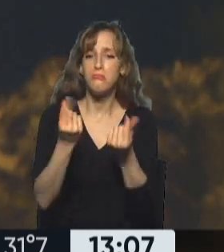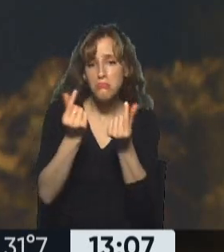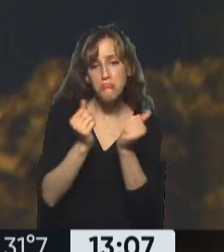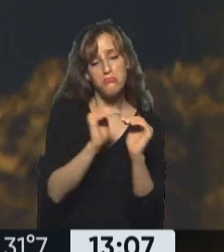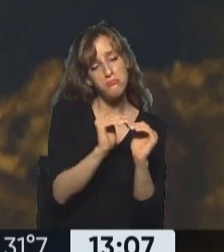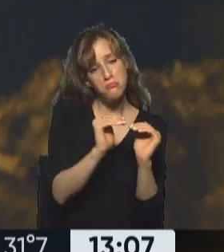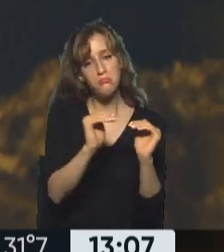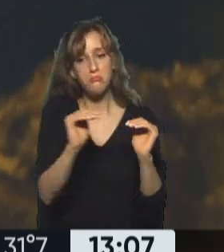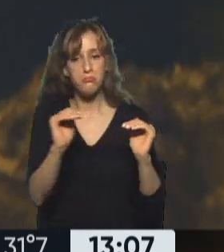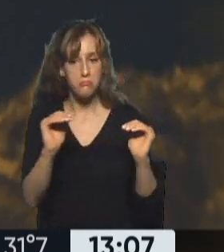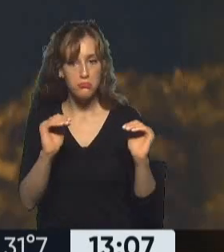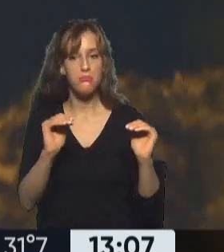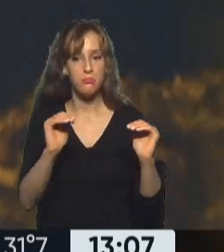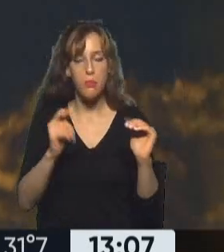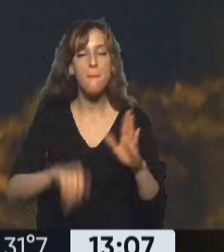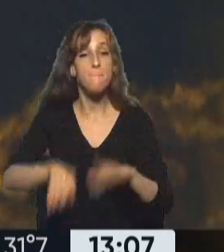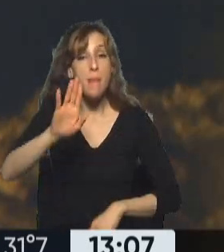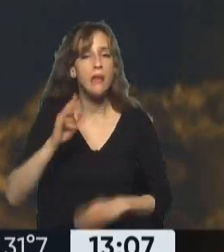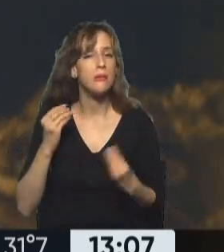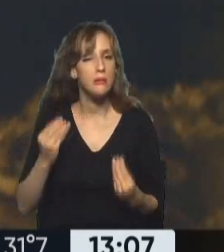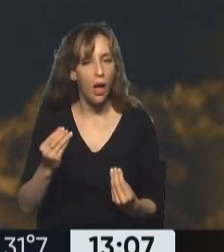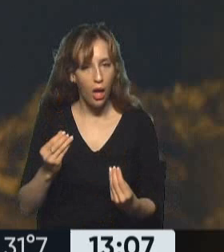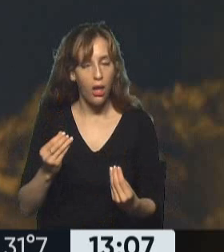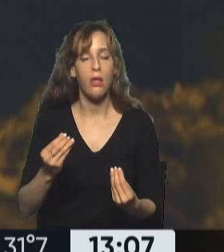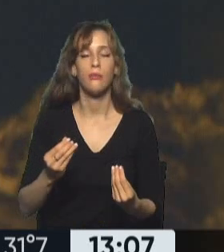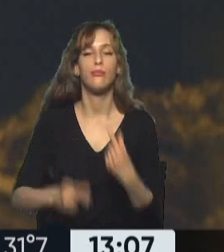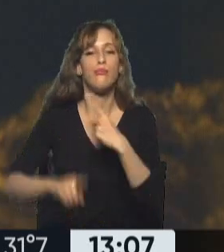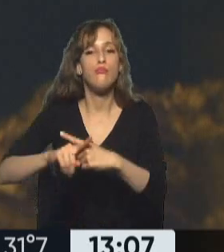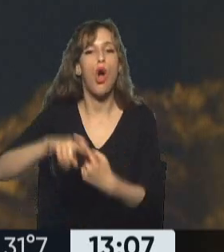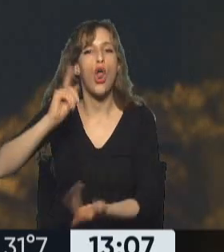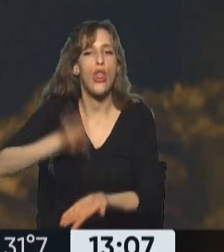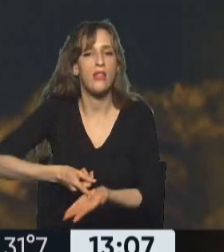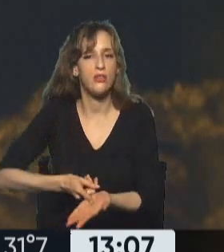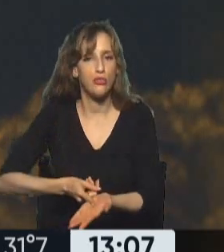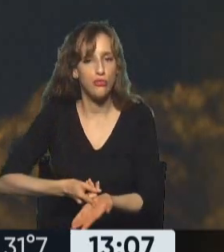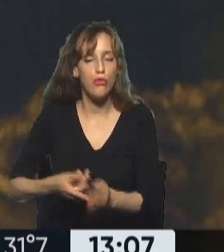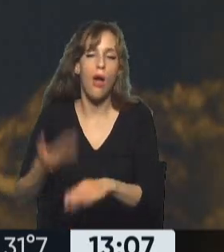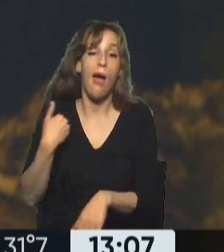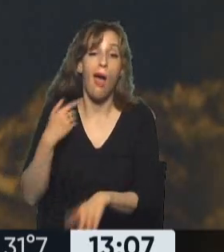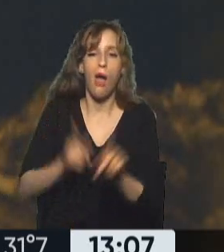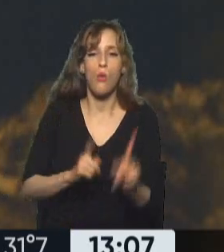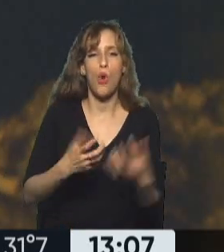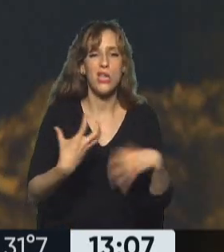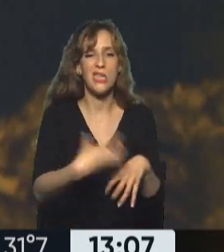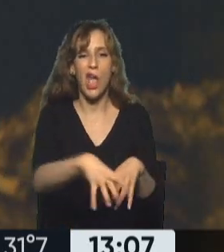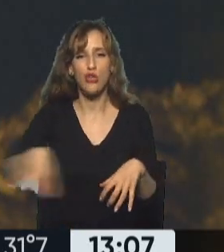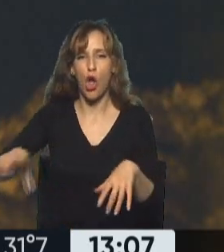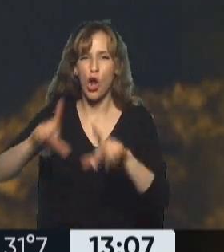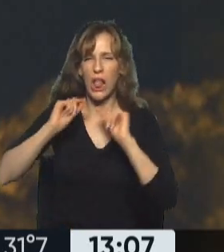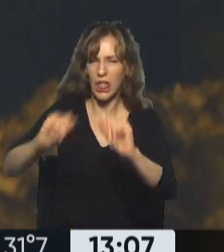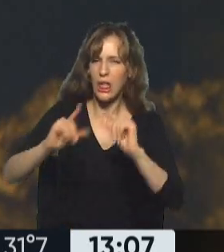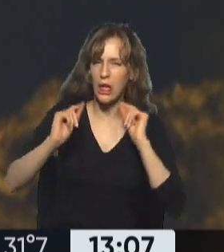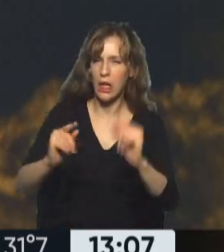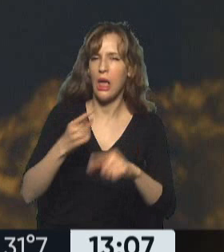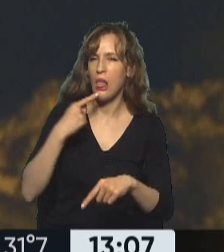reduciéndose, producto fundamentalmente de una medida que, por cierto, fue muy resistida, muy criticada y que algunos dijeron que no iba a funcionar, que